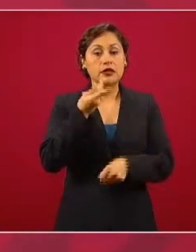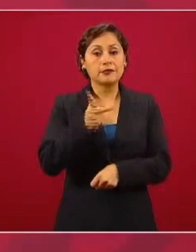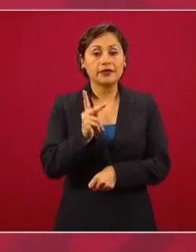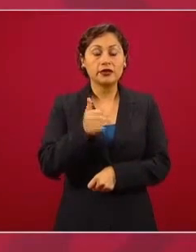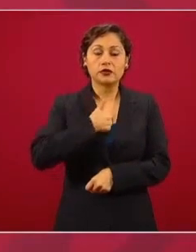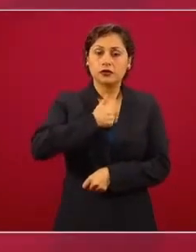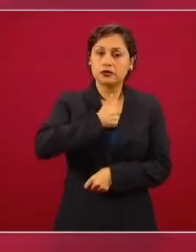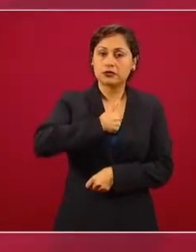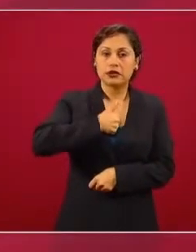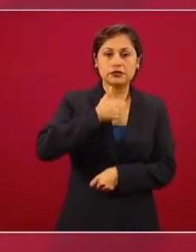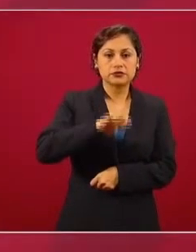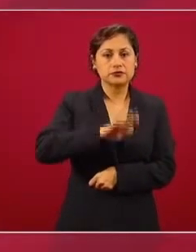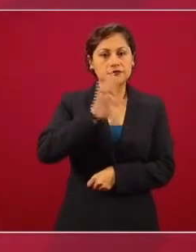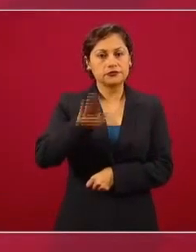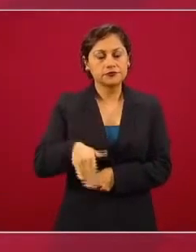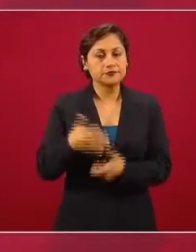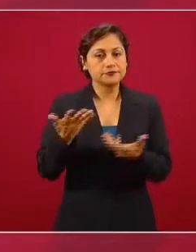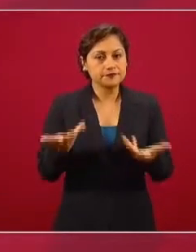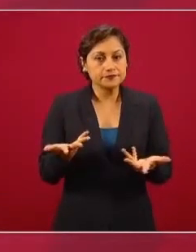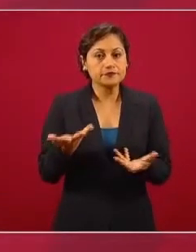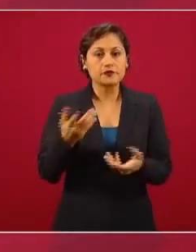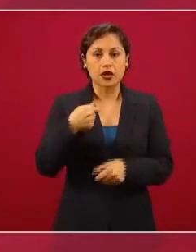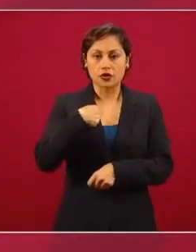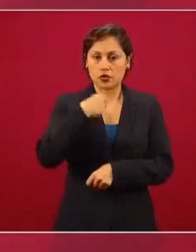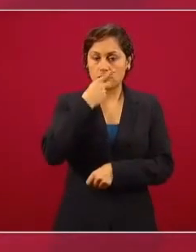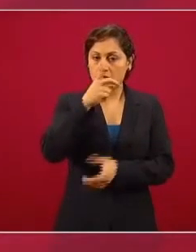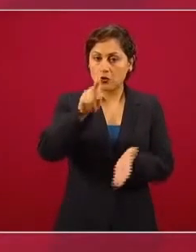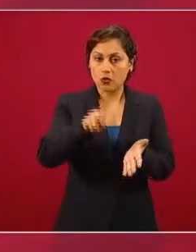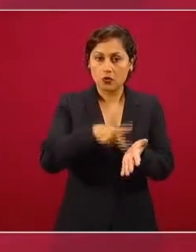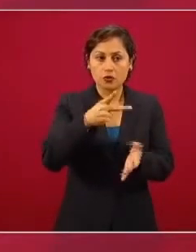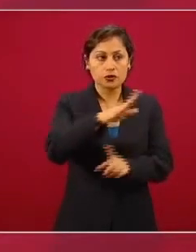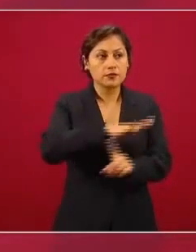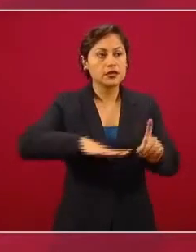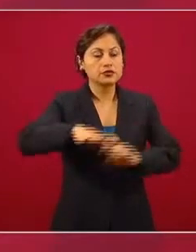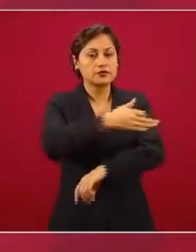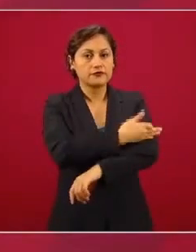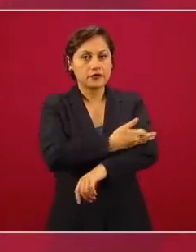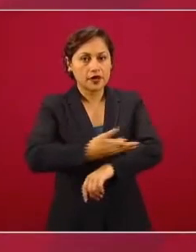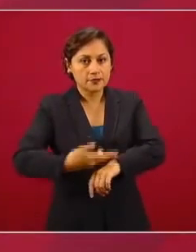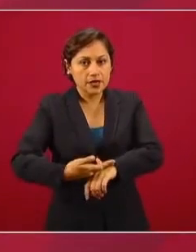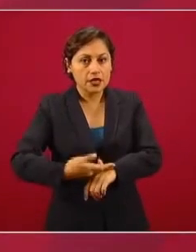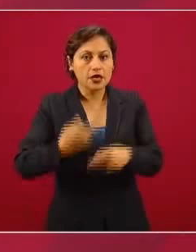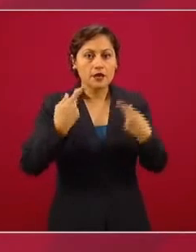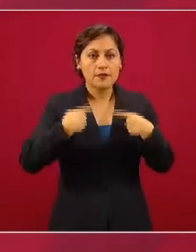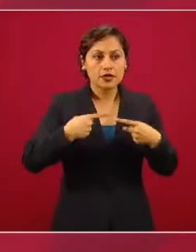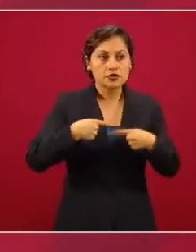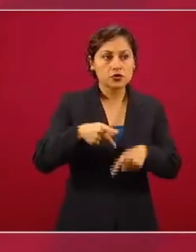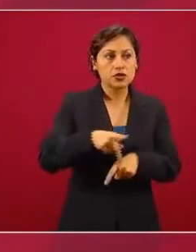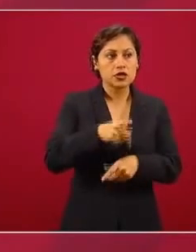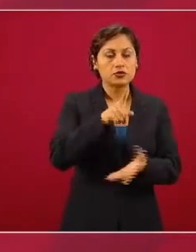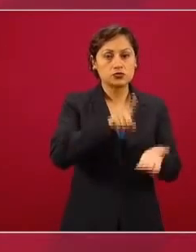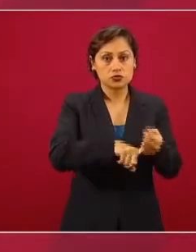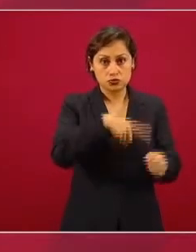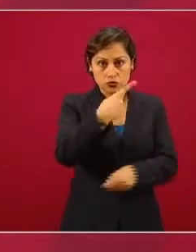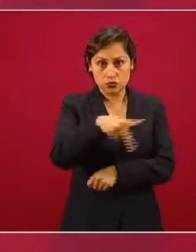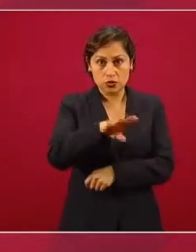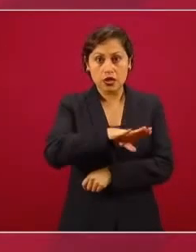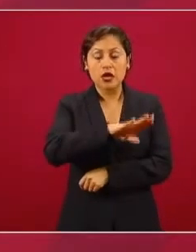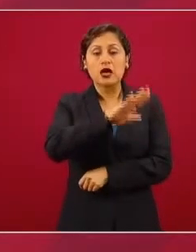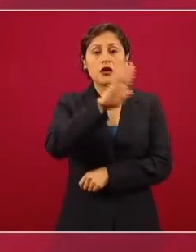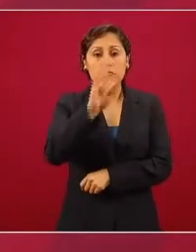Repito, mi pésame a todos los familiares. También el deseo de que los que están